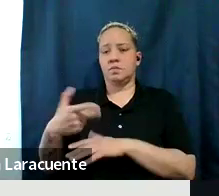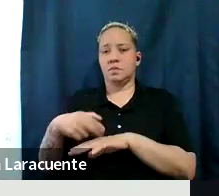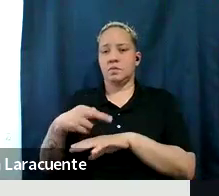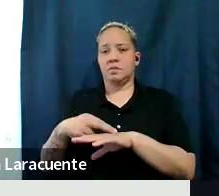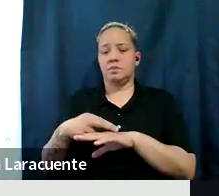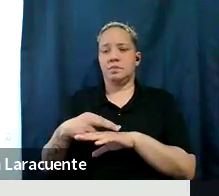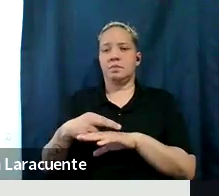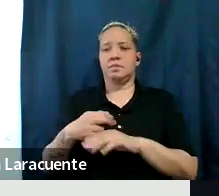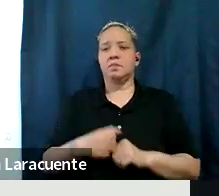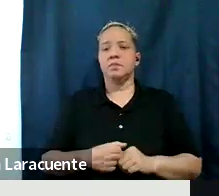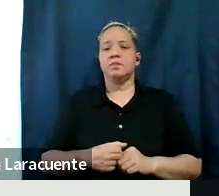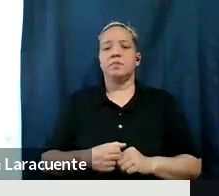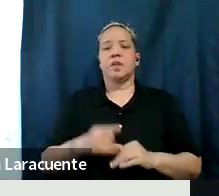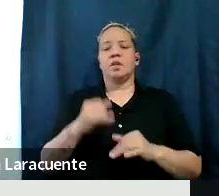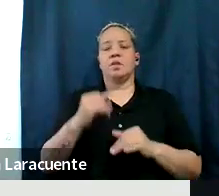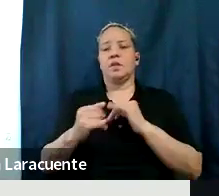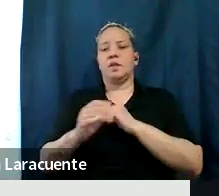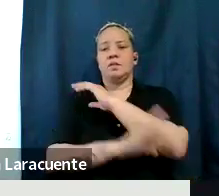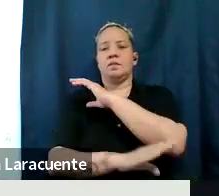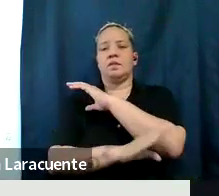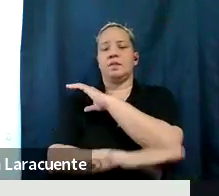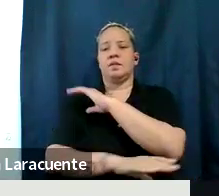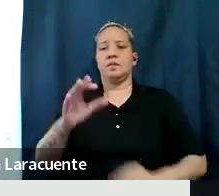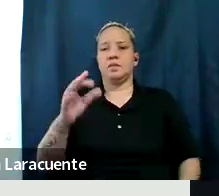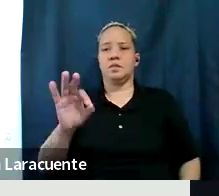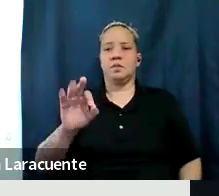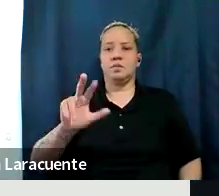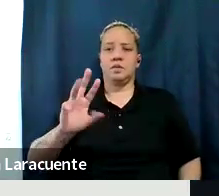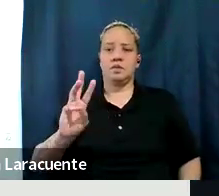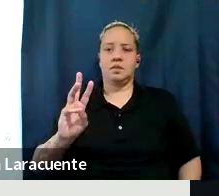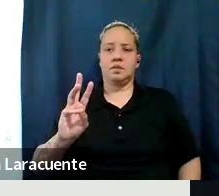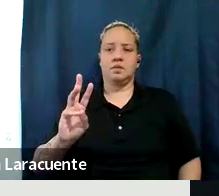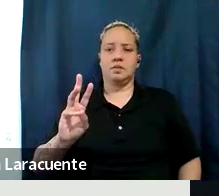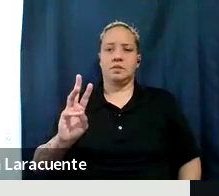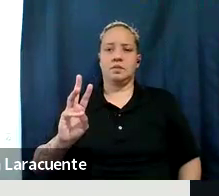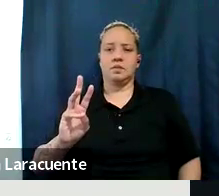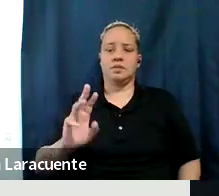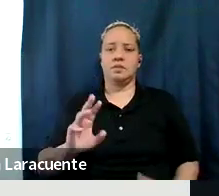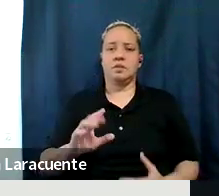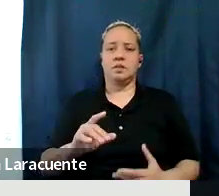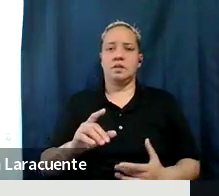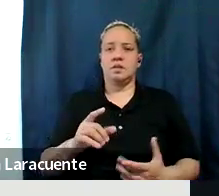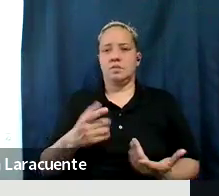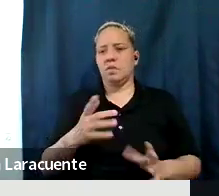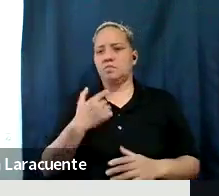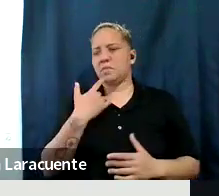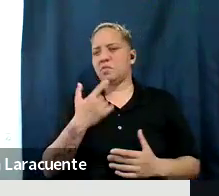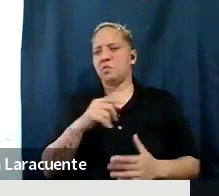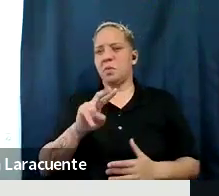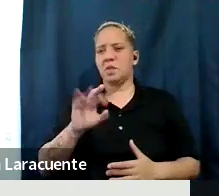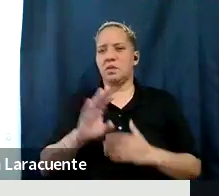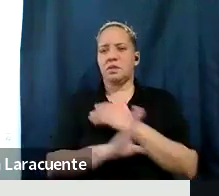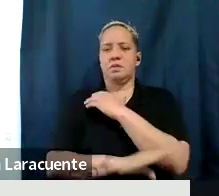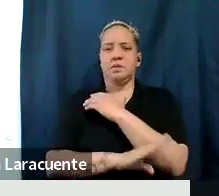finales de septiembre de 1936, creo que he dicho ya que llega el 29 de septiembre, al poco de llegar